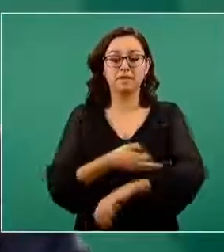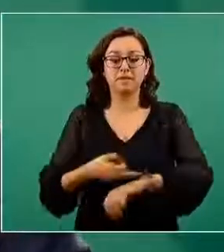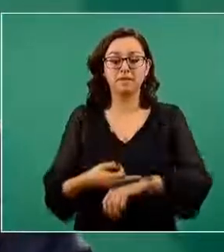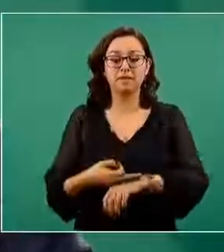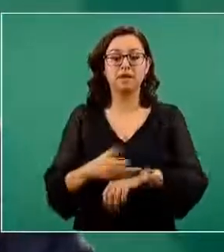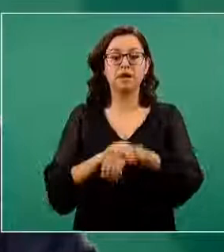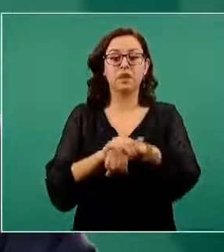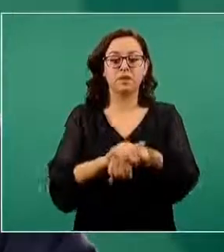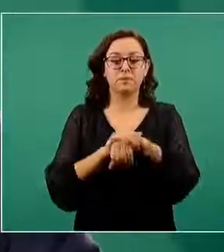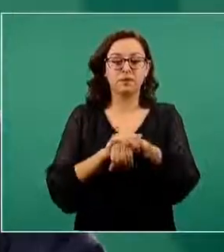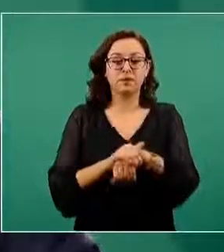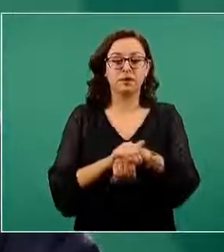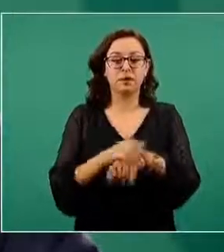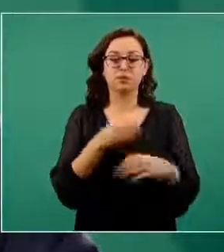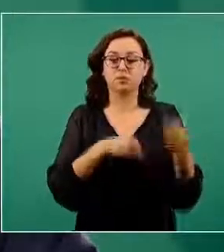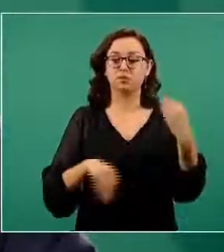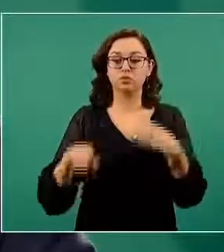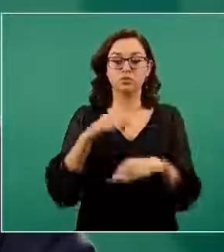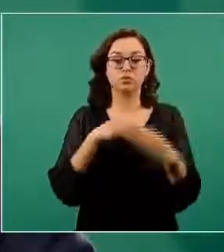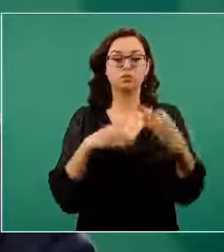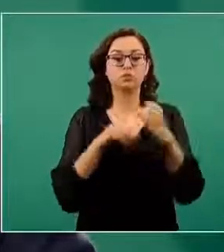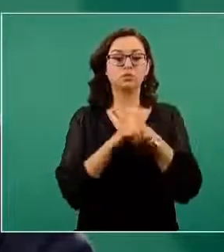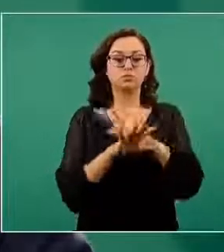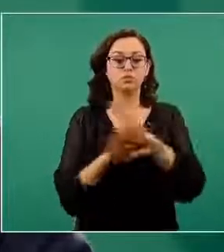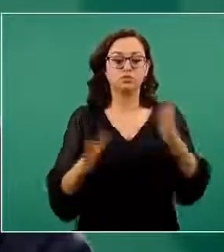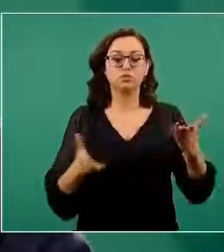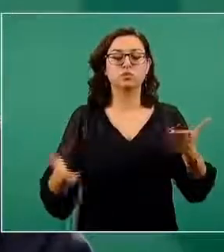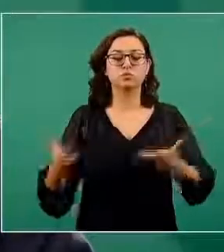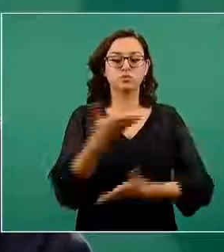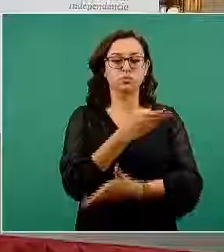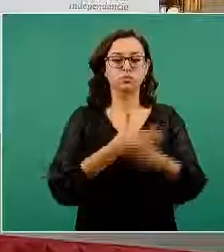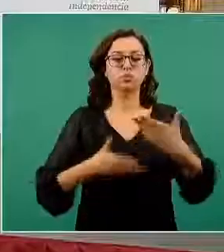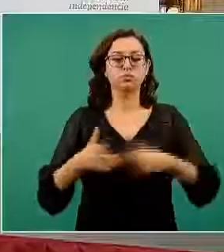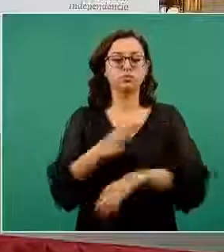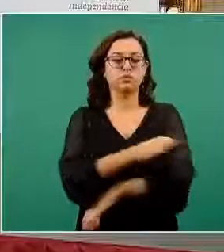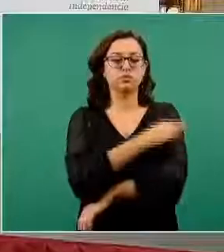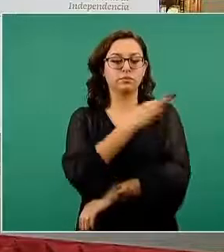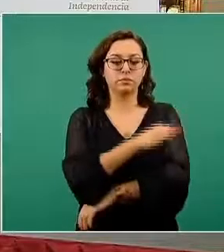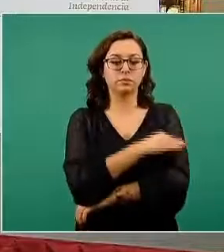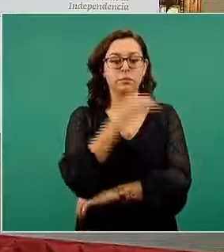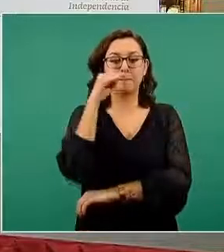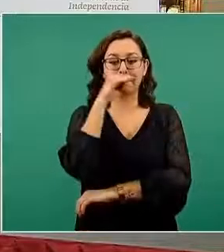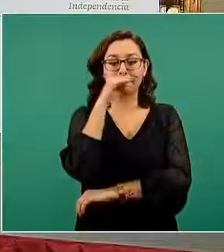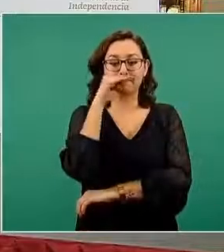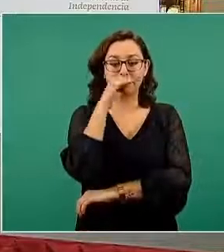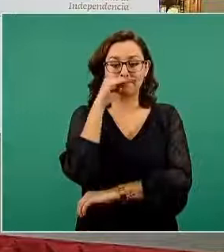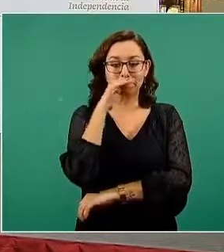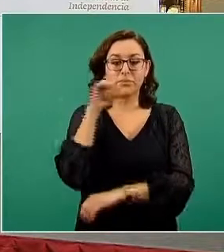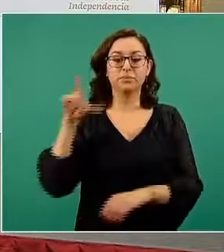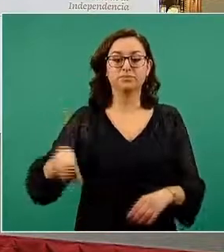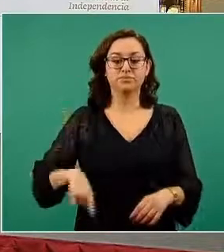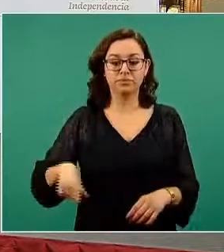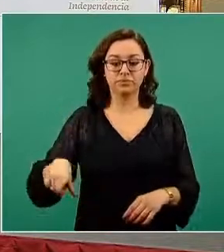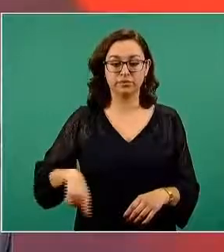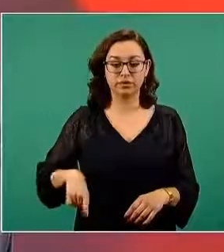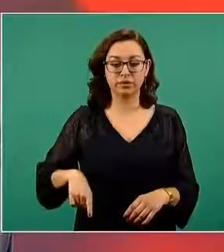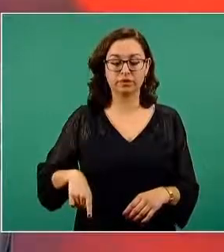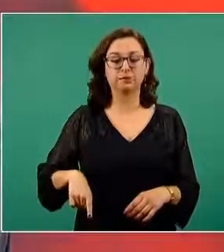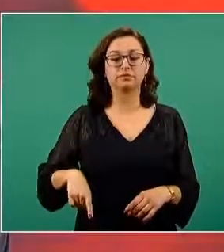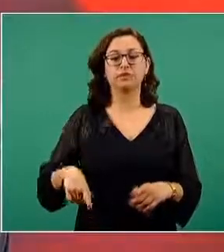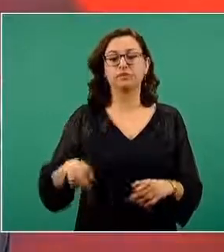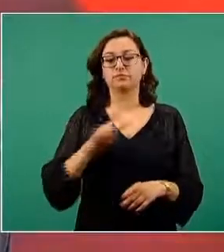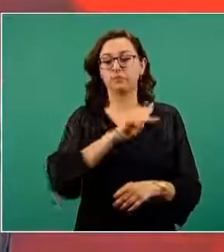familia y a sus amigas y amigos, comparte esta información. La vacuna es gratuita, la vacuna es un programa de gobierno, es de